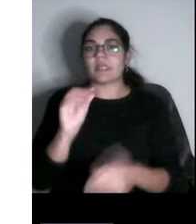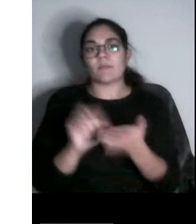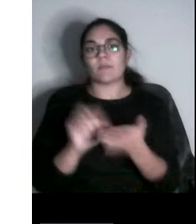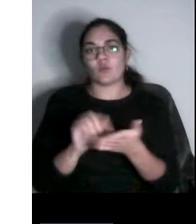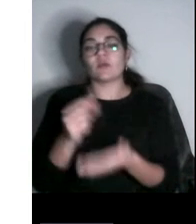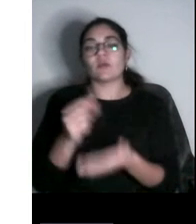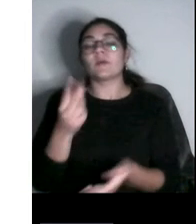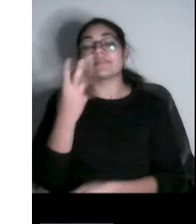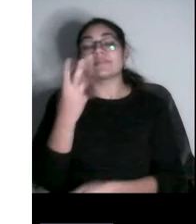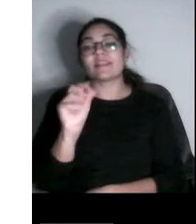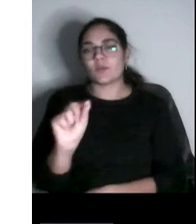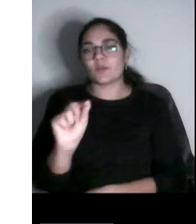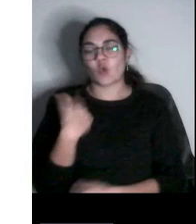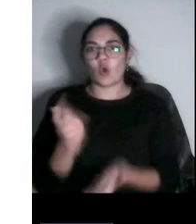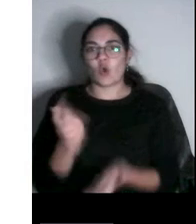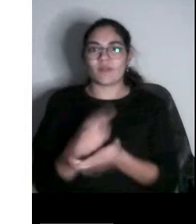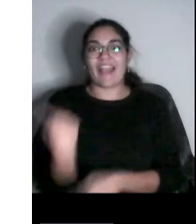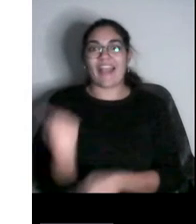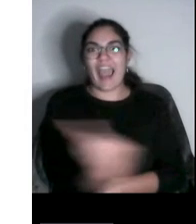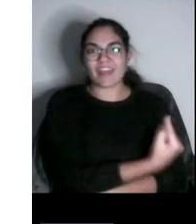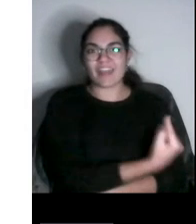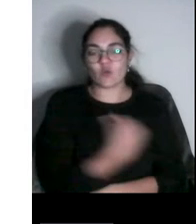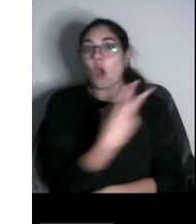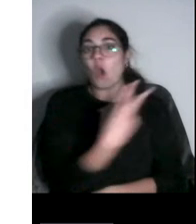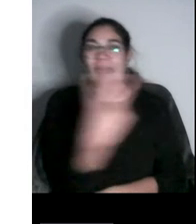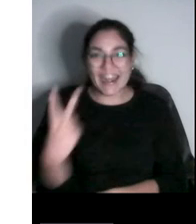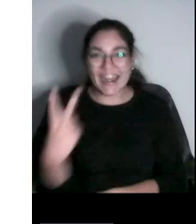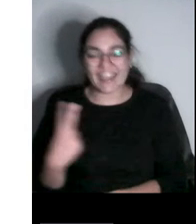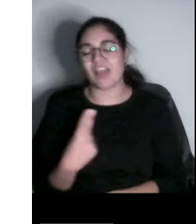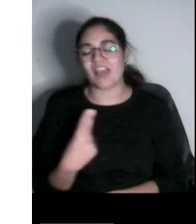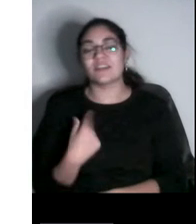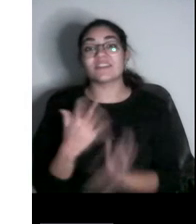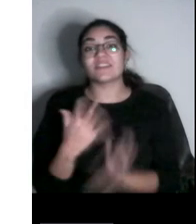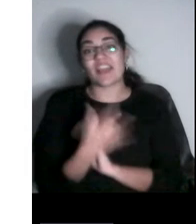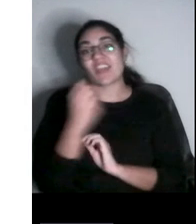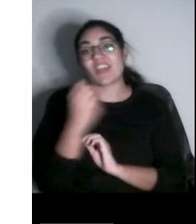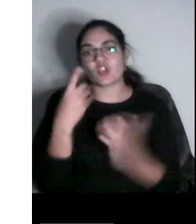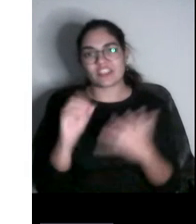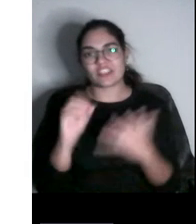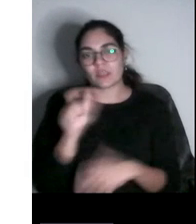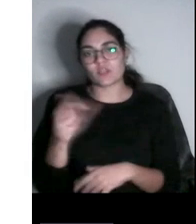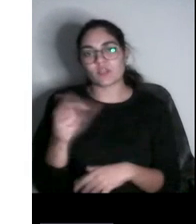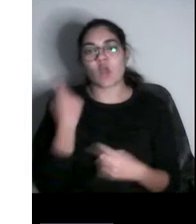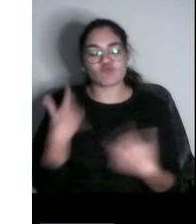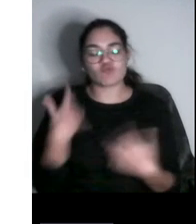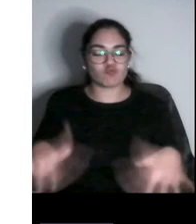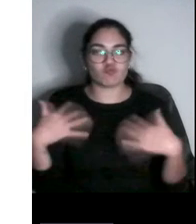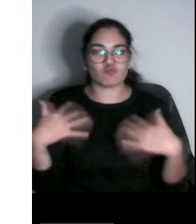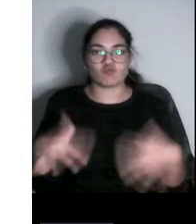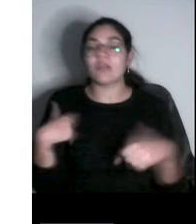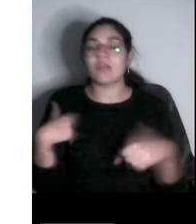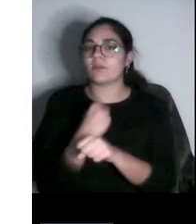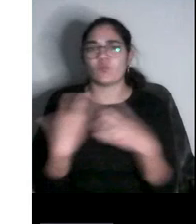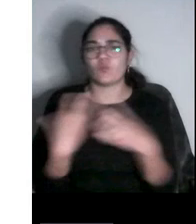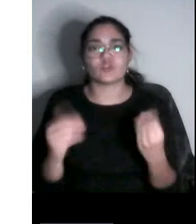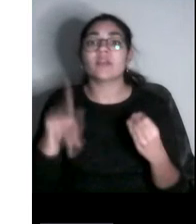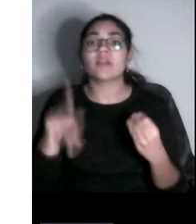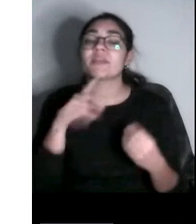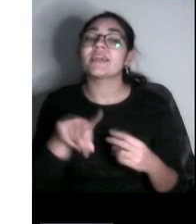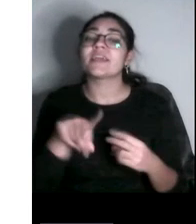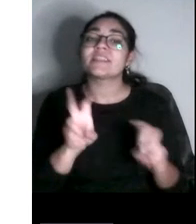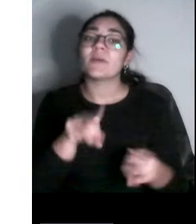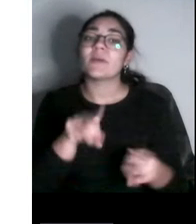cursos futuros en cuanto al impacto del análisis de la práctica pues muy rápidamente los alumnos